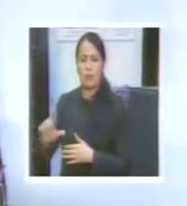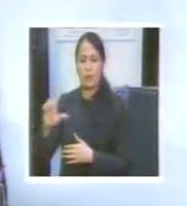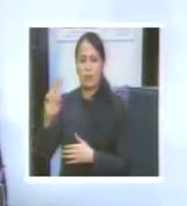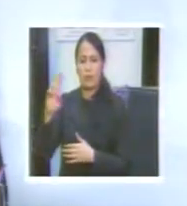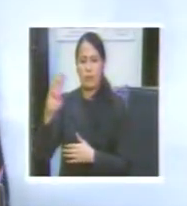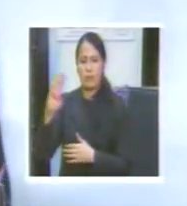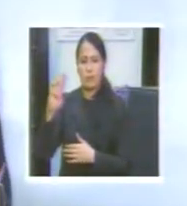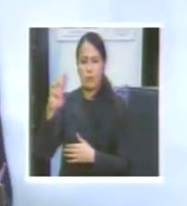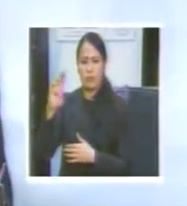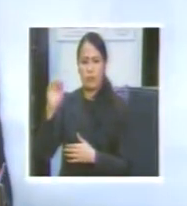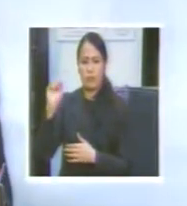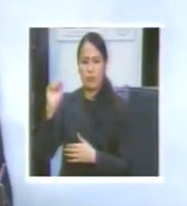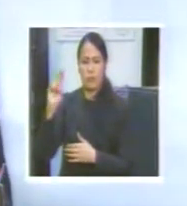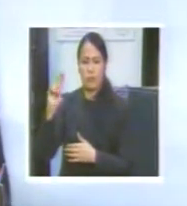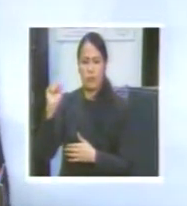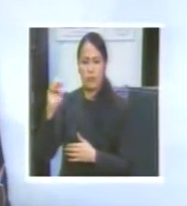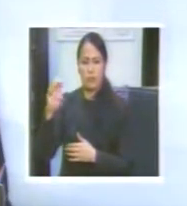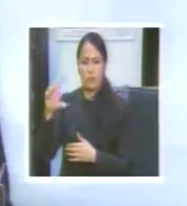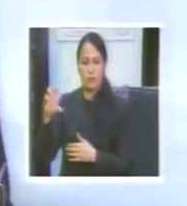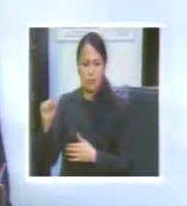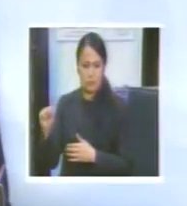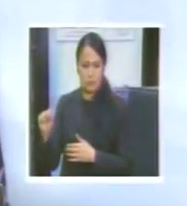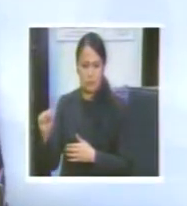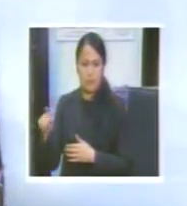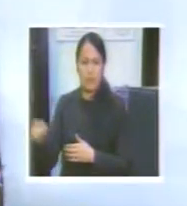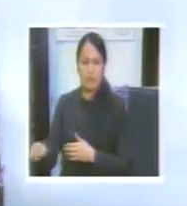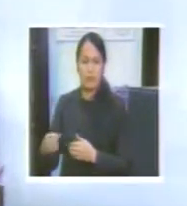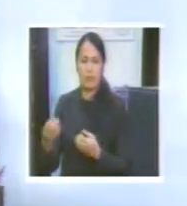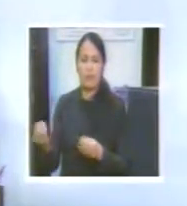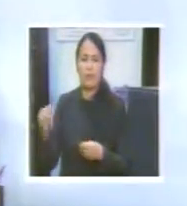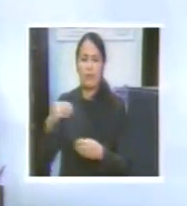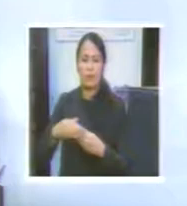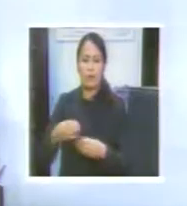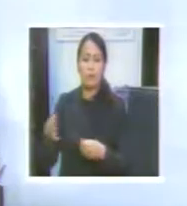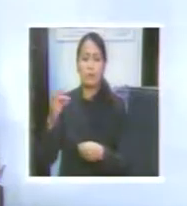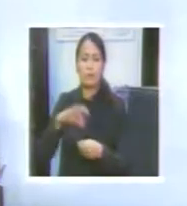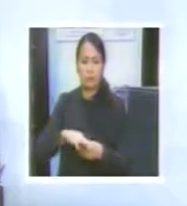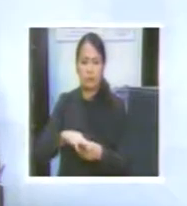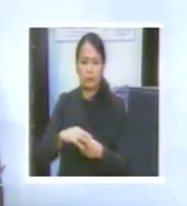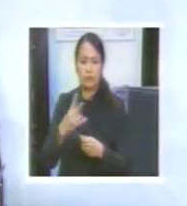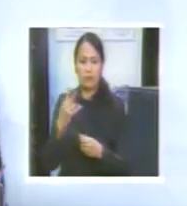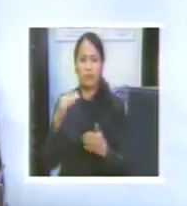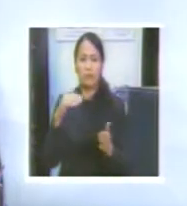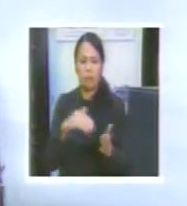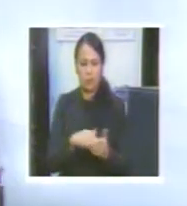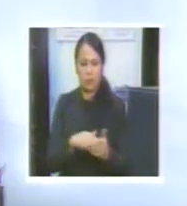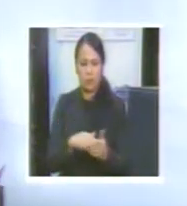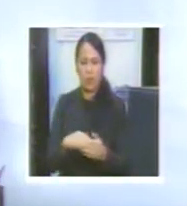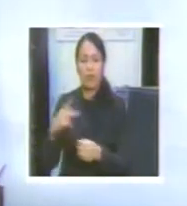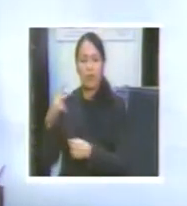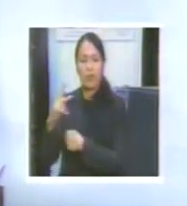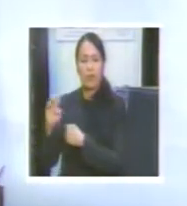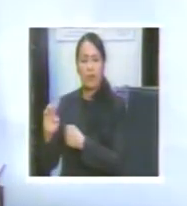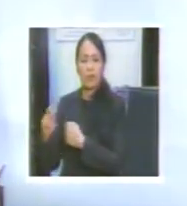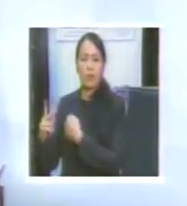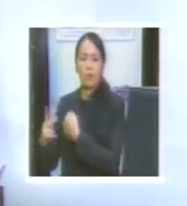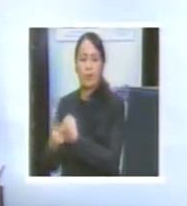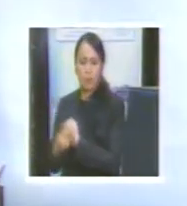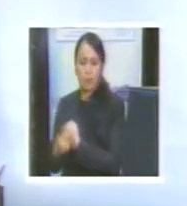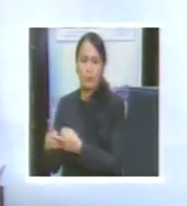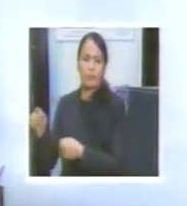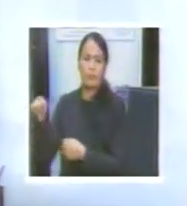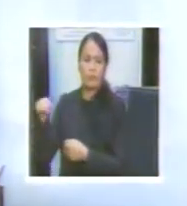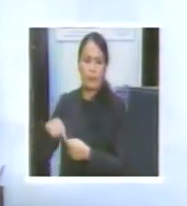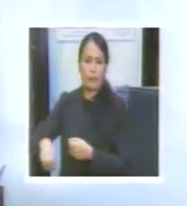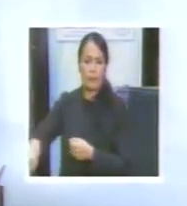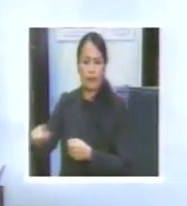acuerdo. La segunda ocurrió después de las elecciones del 2 de julio del 2000, cuando los parlamentarios italianos retiraron sus reservas